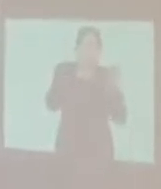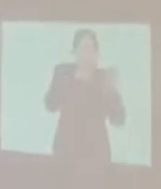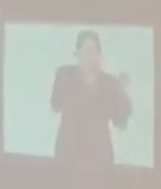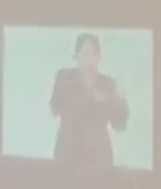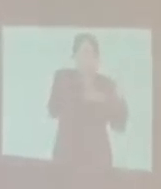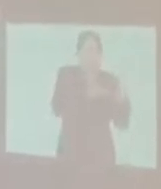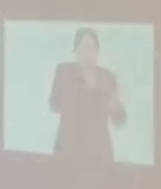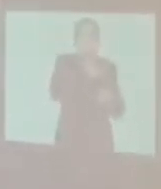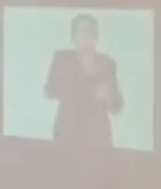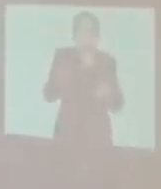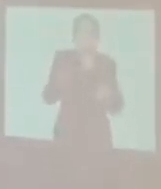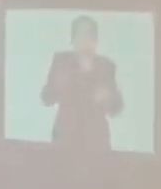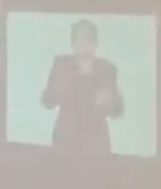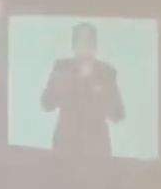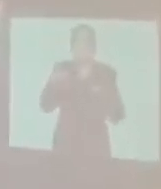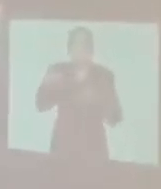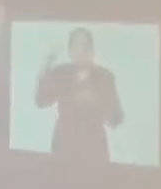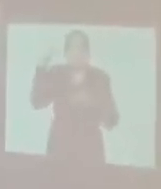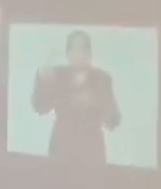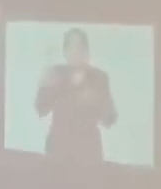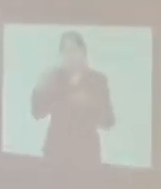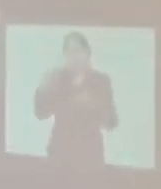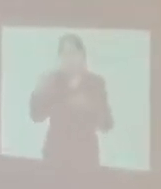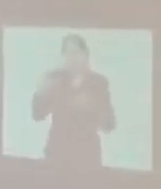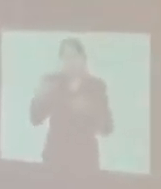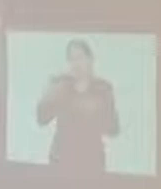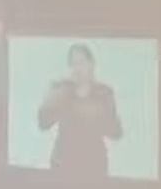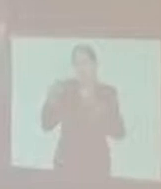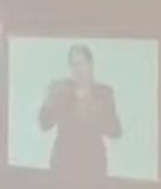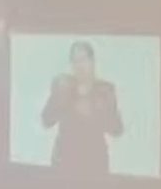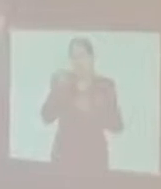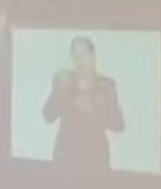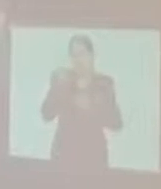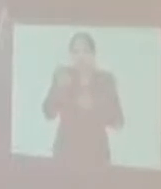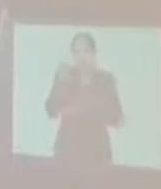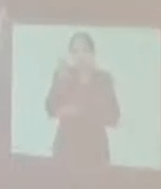estancias infantiles subrogadas o privatizadas del pasado.